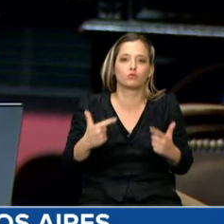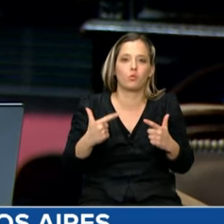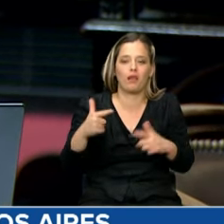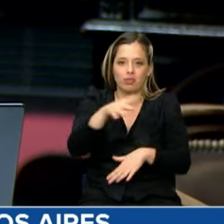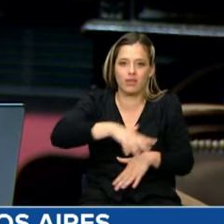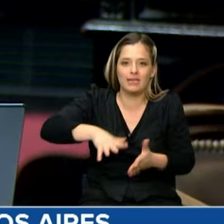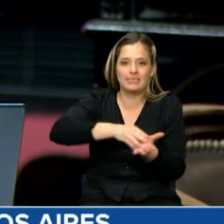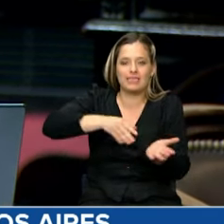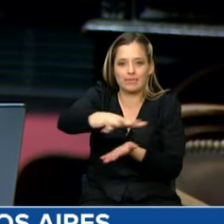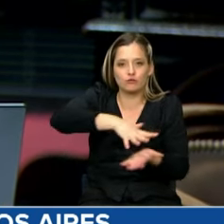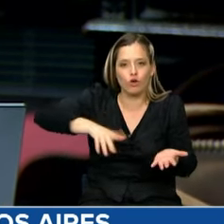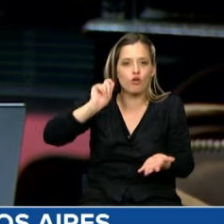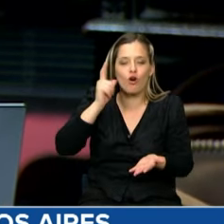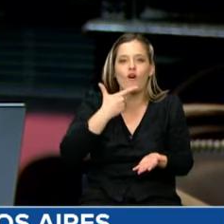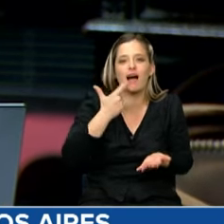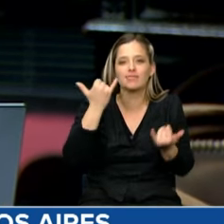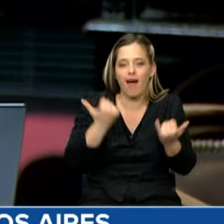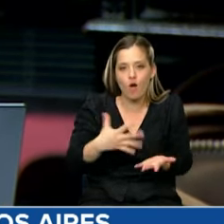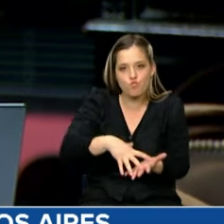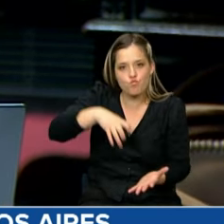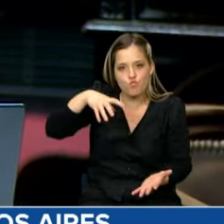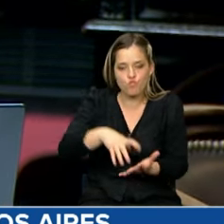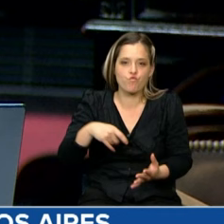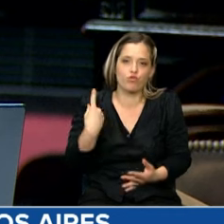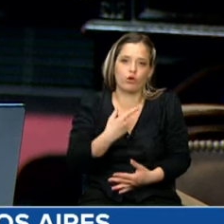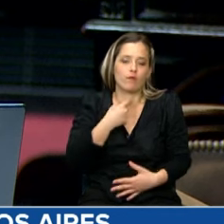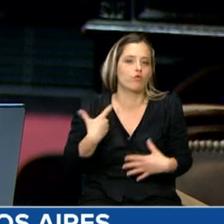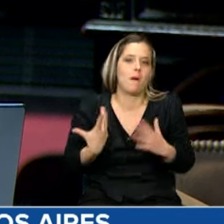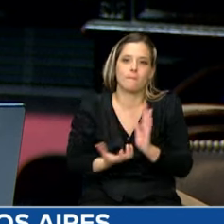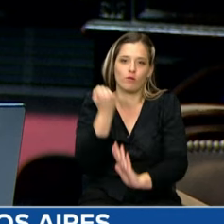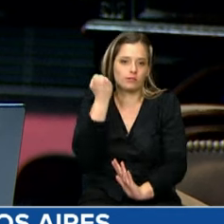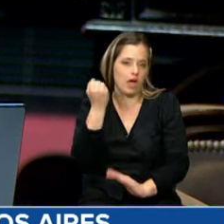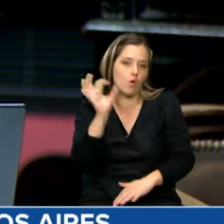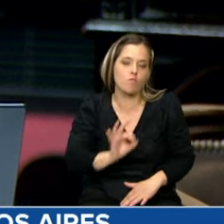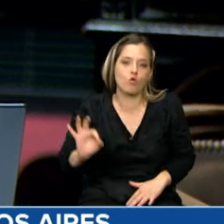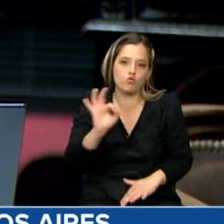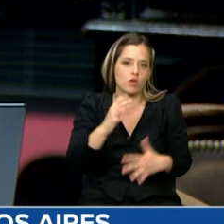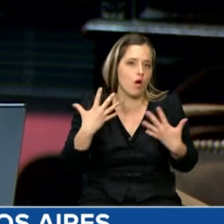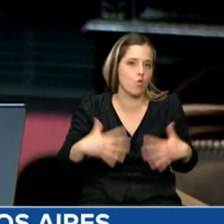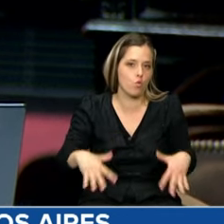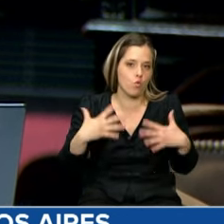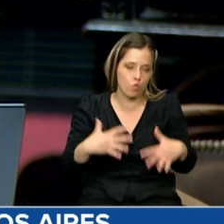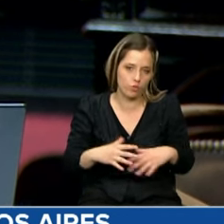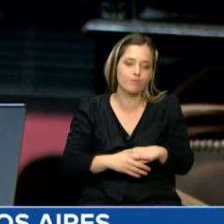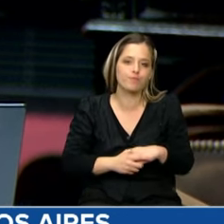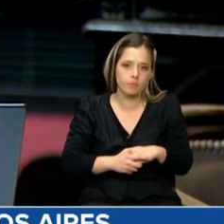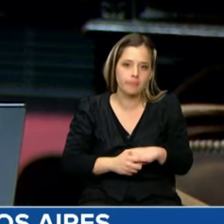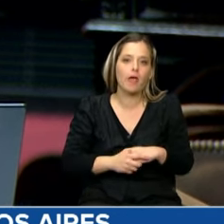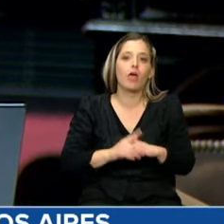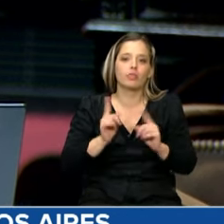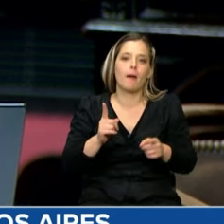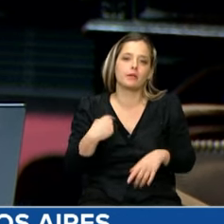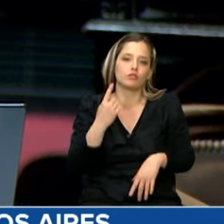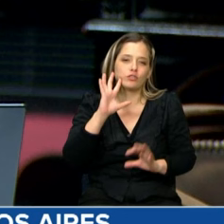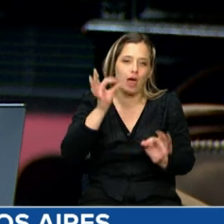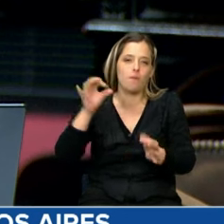territorio lo queremos aprovechar sabemos que es una oportunidad también sabemos que tenemos que competir con unos